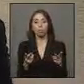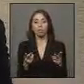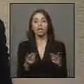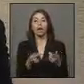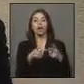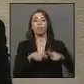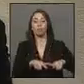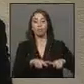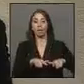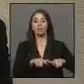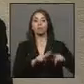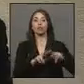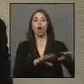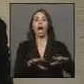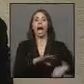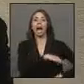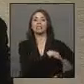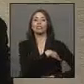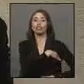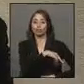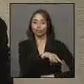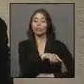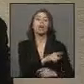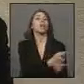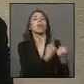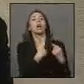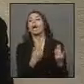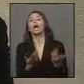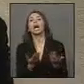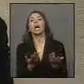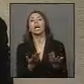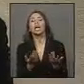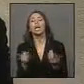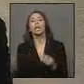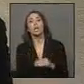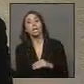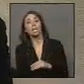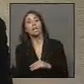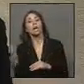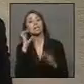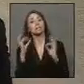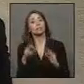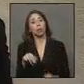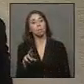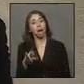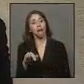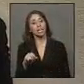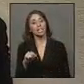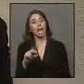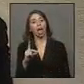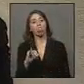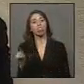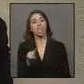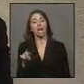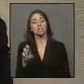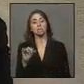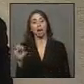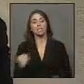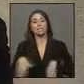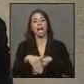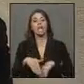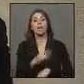particularmente a su Departamento de Acción Social para que nos indique en qué estado se encuentra la solicitud hecha por la señora Marina Díaz Páez, domiciliada en la